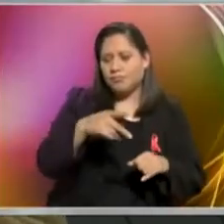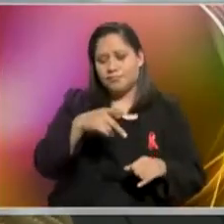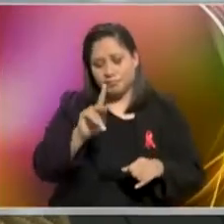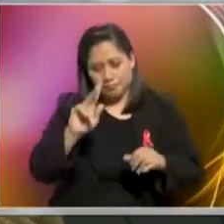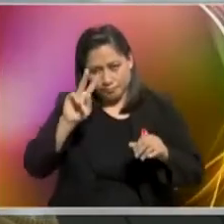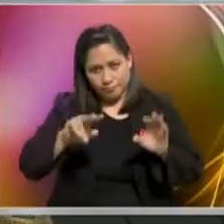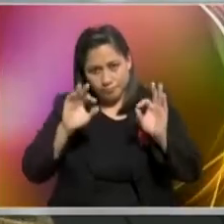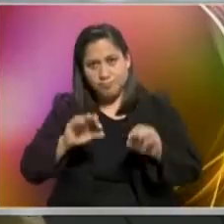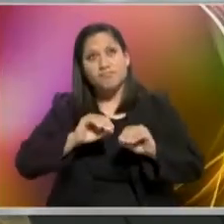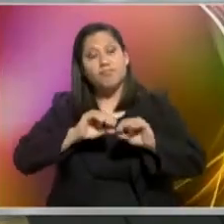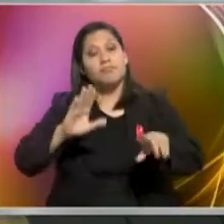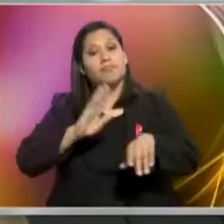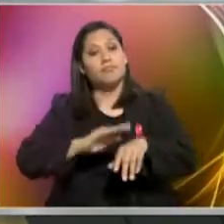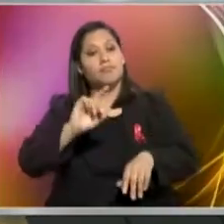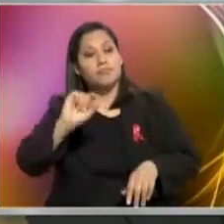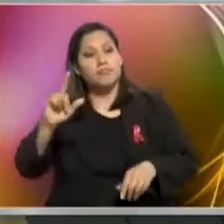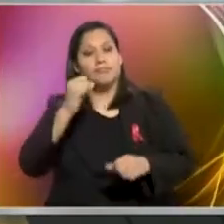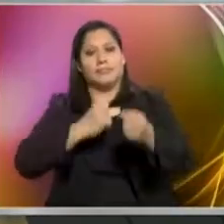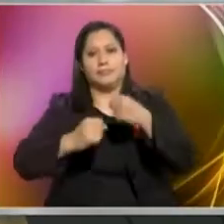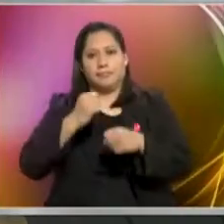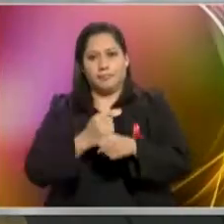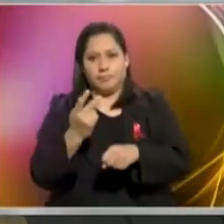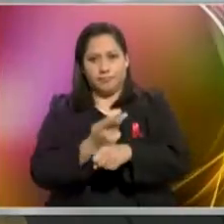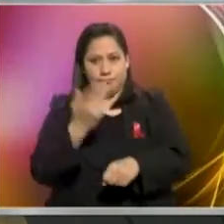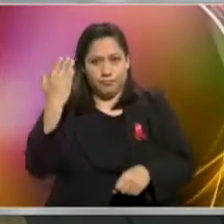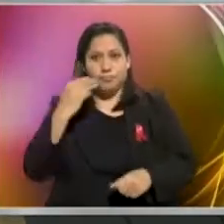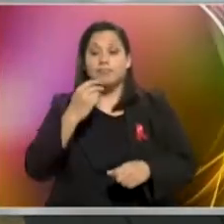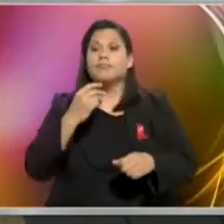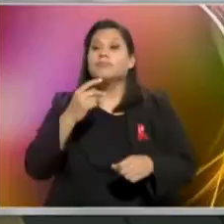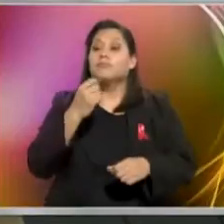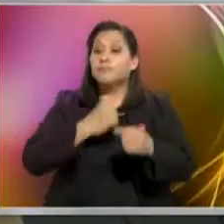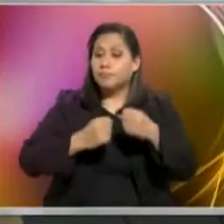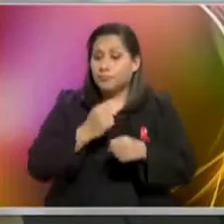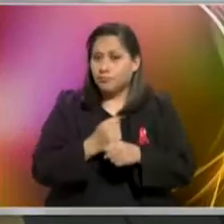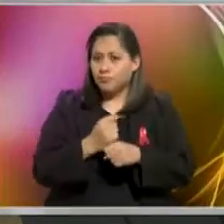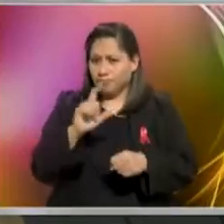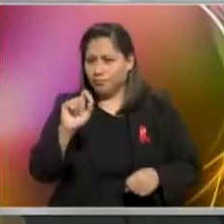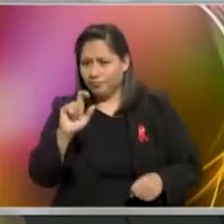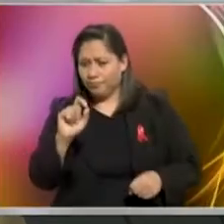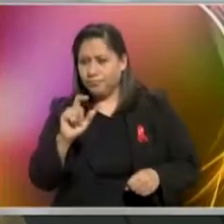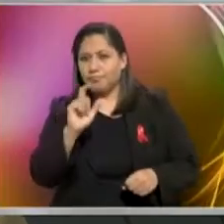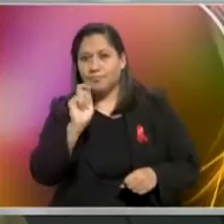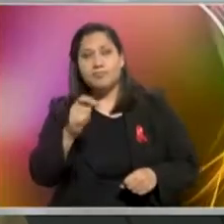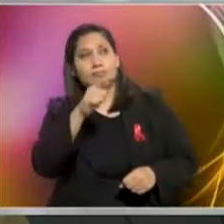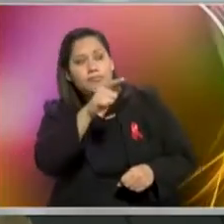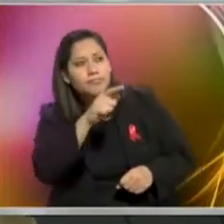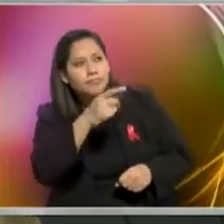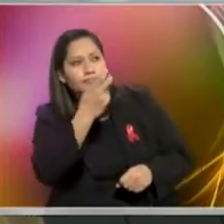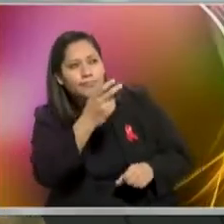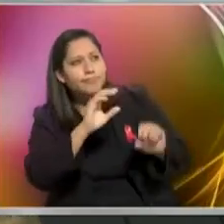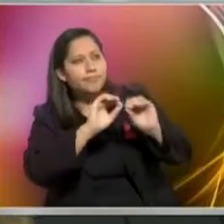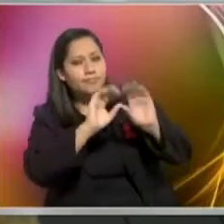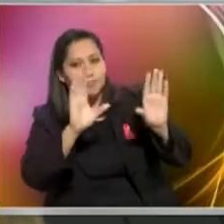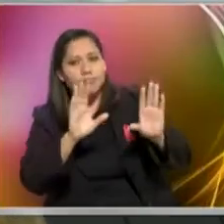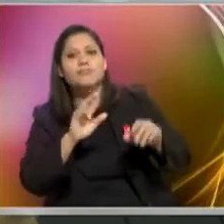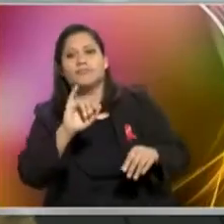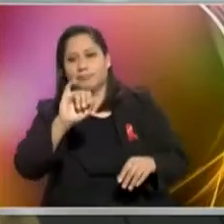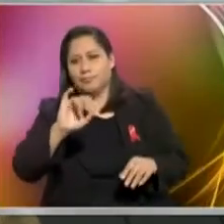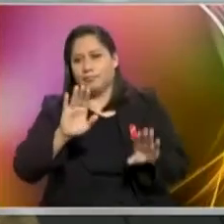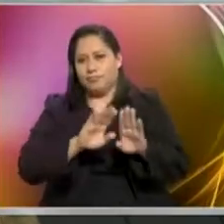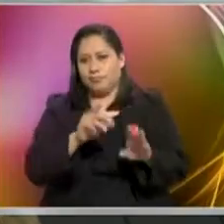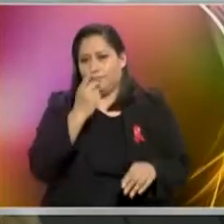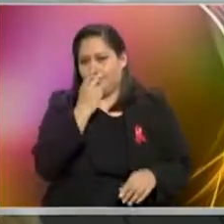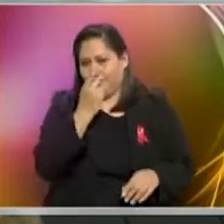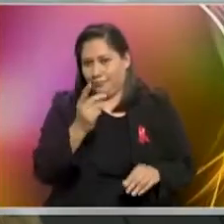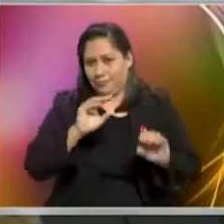se popularizó en el Así es, siglo en el pasado, 20. ¿no? En Sí. el siglo XX, y entonces pues se me hace como el medio ideal para este asunto. Y sí, como dices,